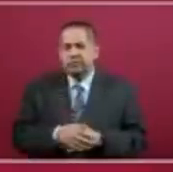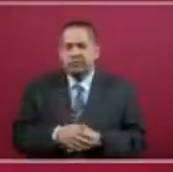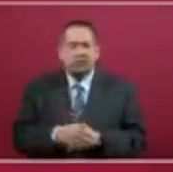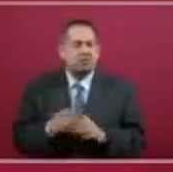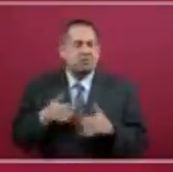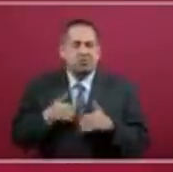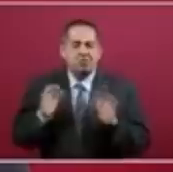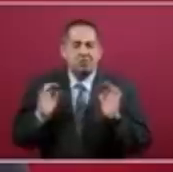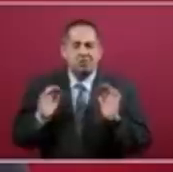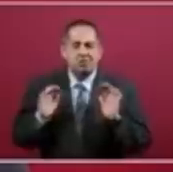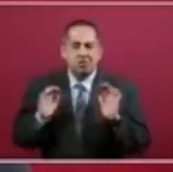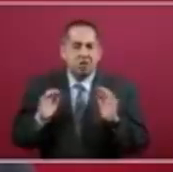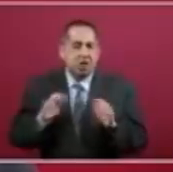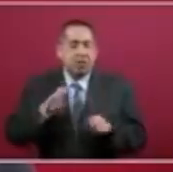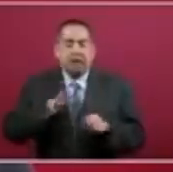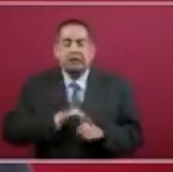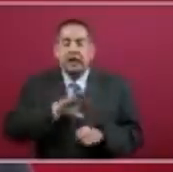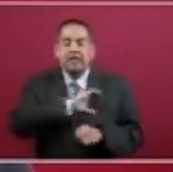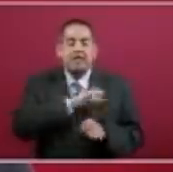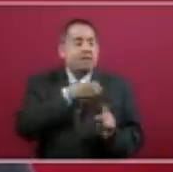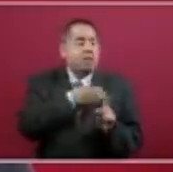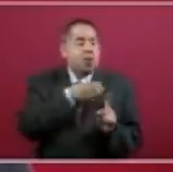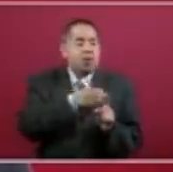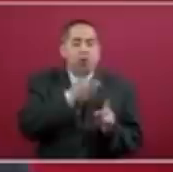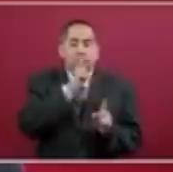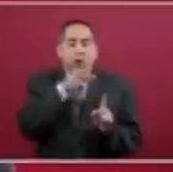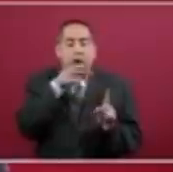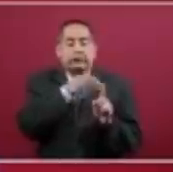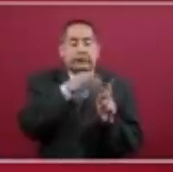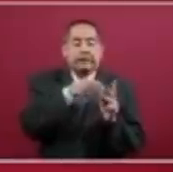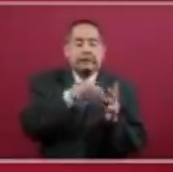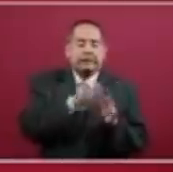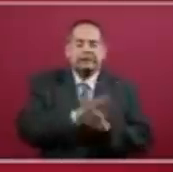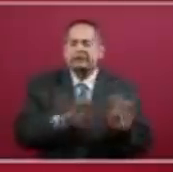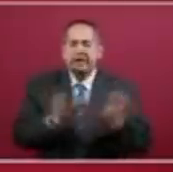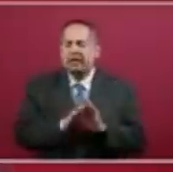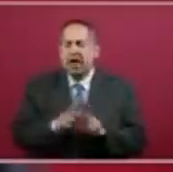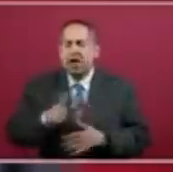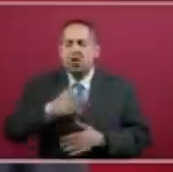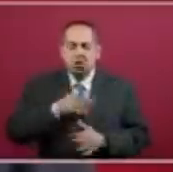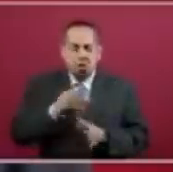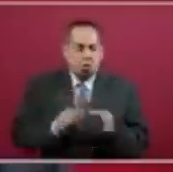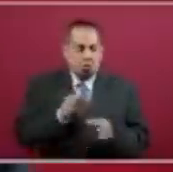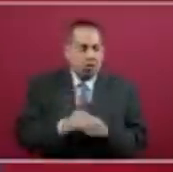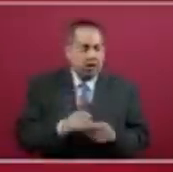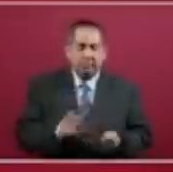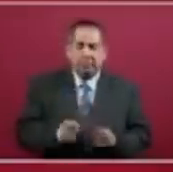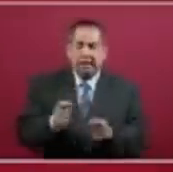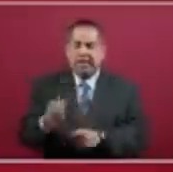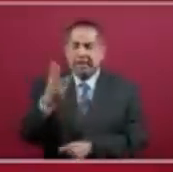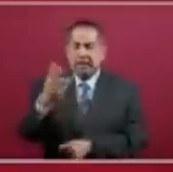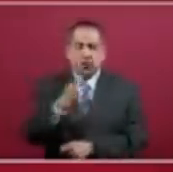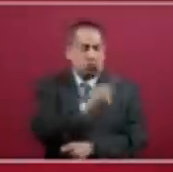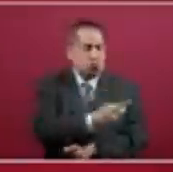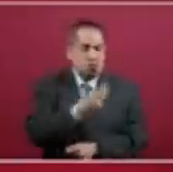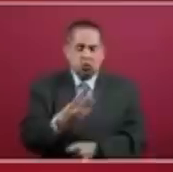tenemos candidatos favoritos. Yo cumplo, yo entrego una terna